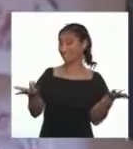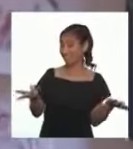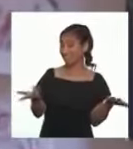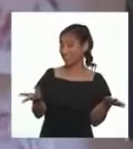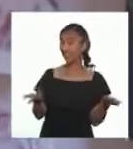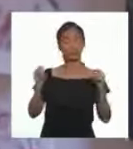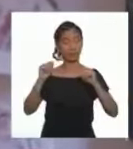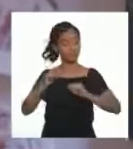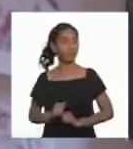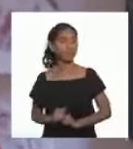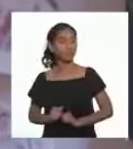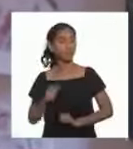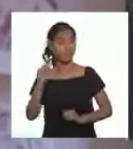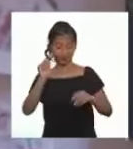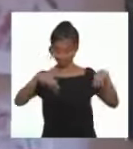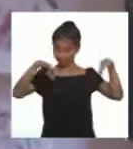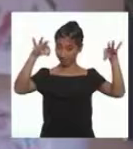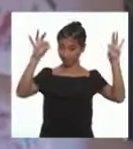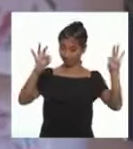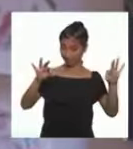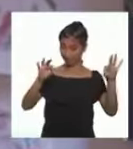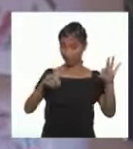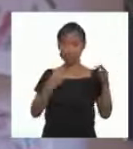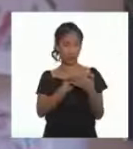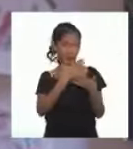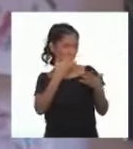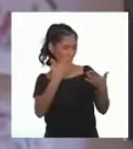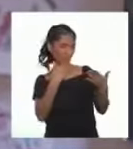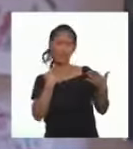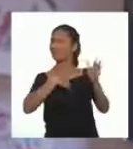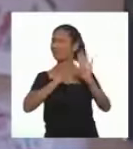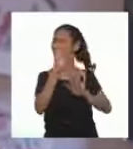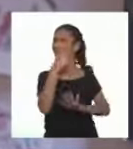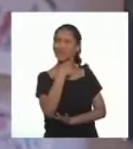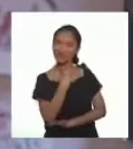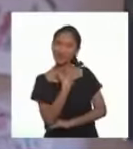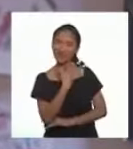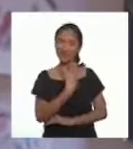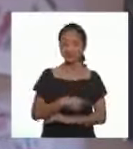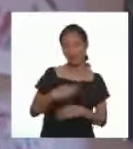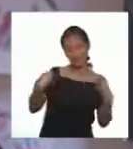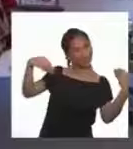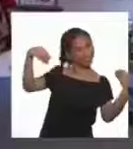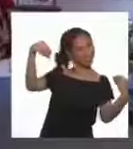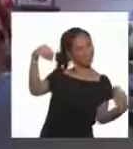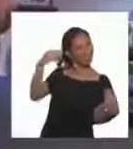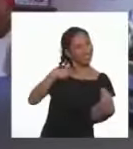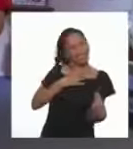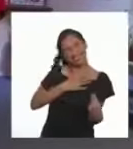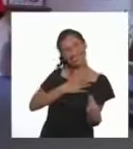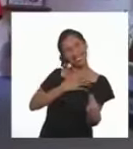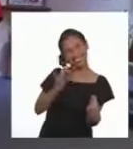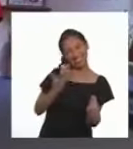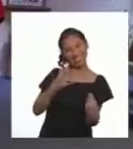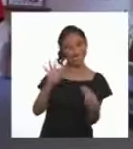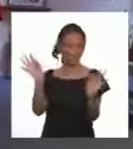Y por eso, este es uno de los objetos que más me gusta. Mi tejido de Chinchero. ¡Ay! ¿Yo también